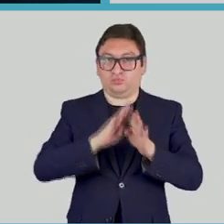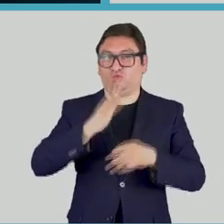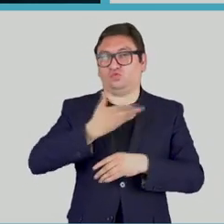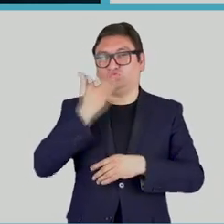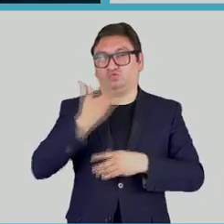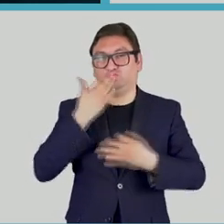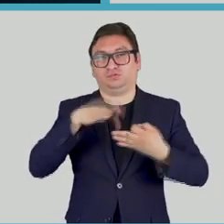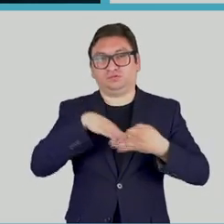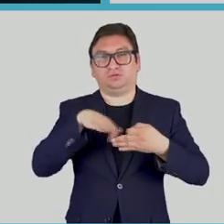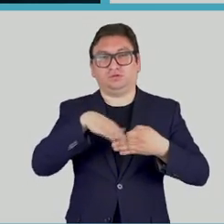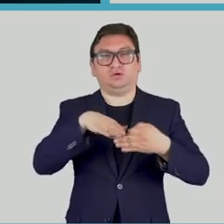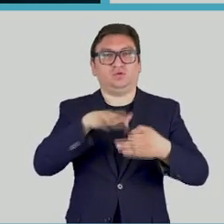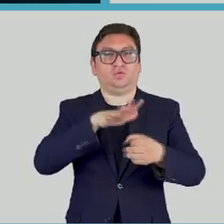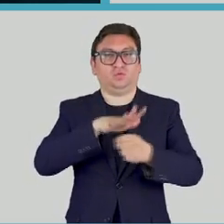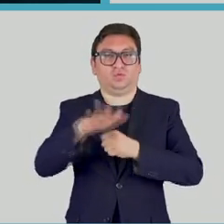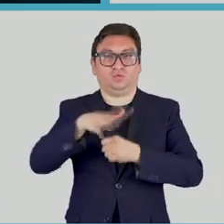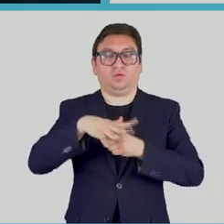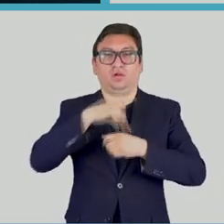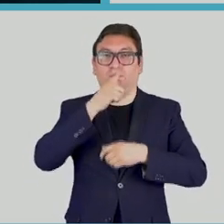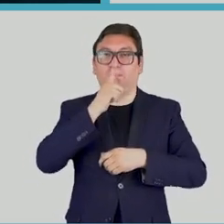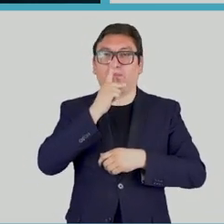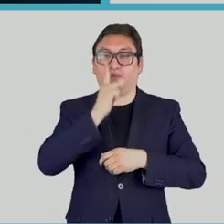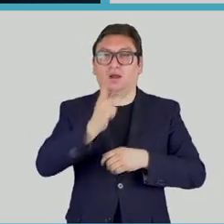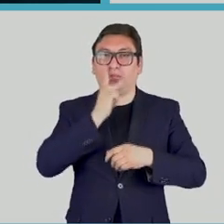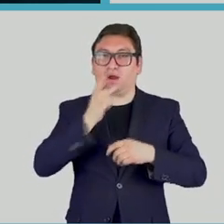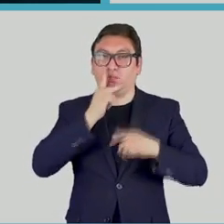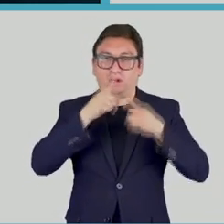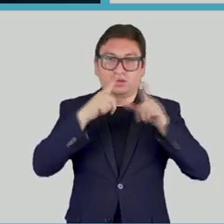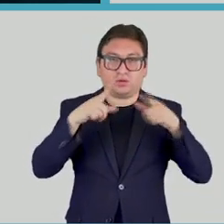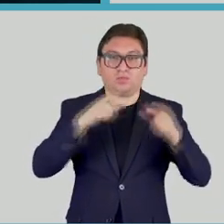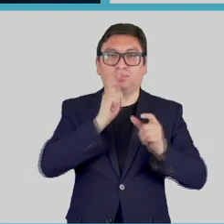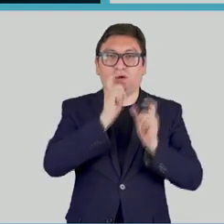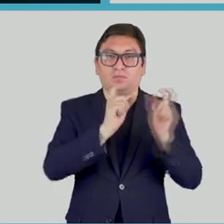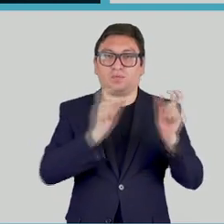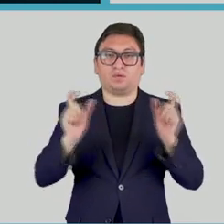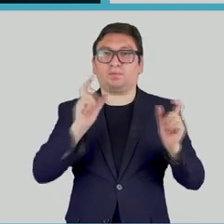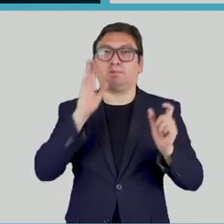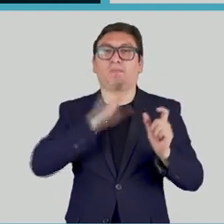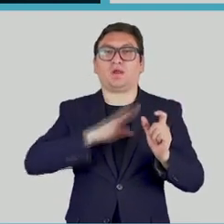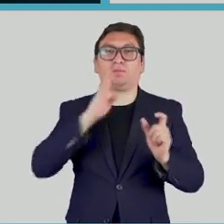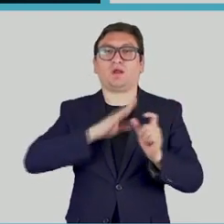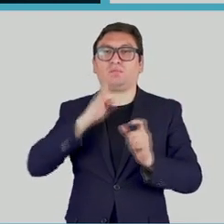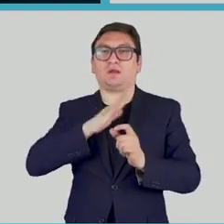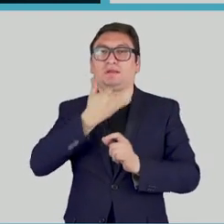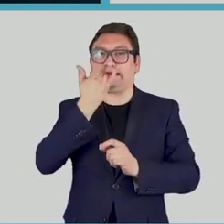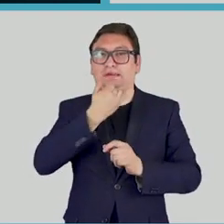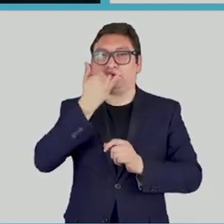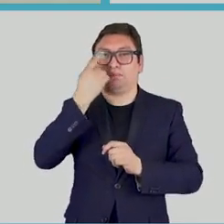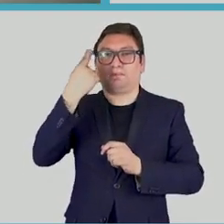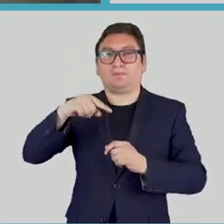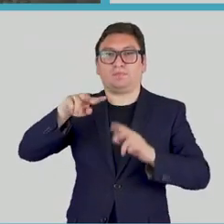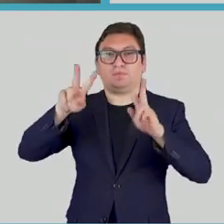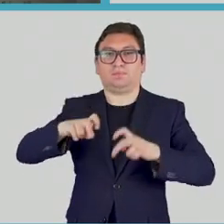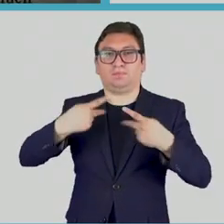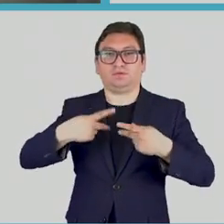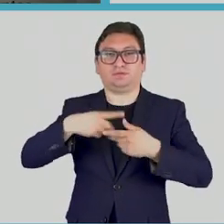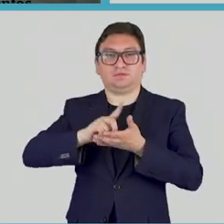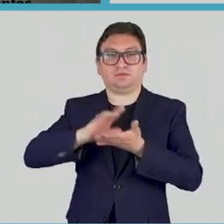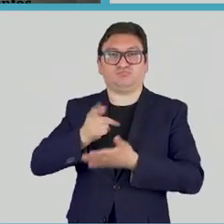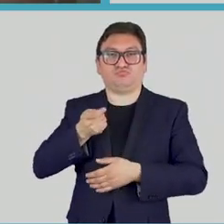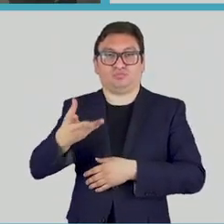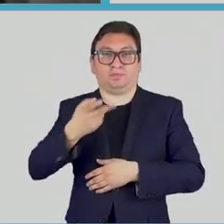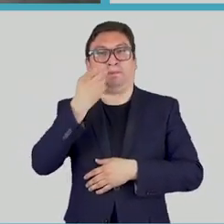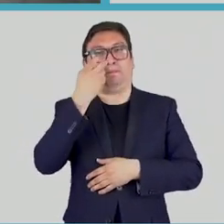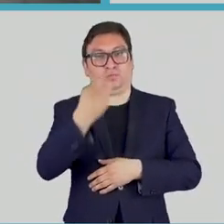con frecuencia se utiliza un lenguaje inadecuado para referirse a las personas con discapacidad por ello